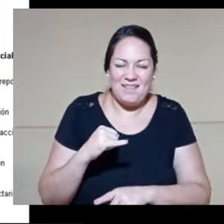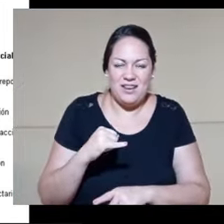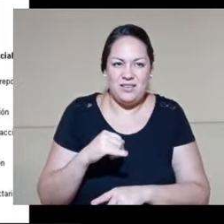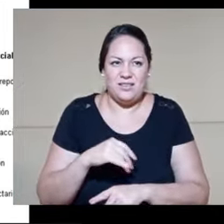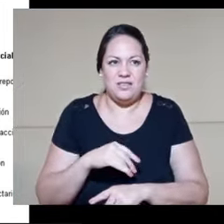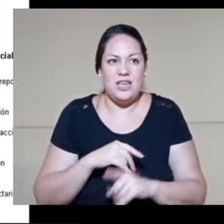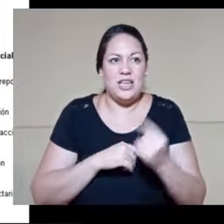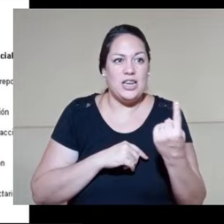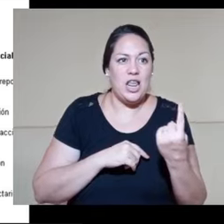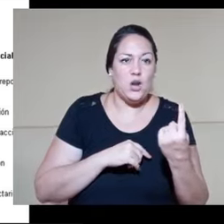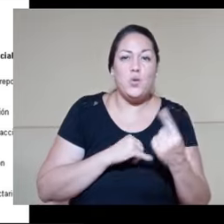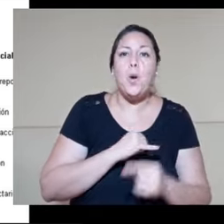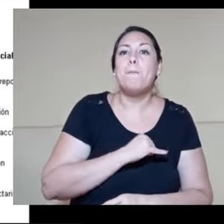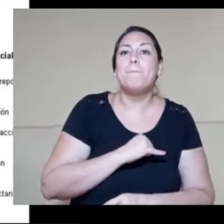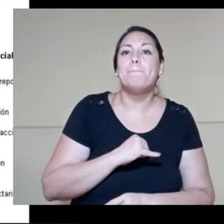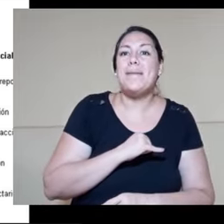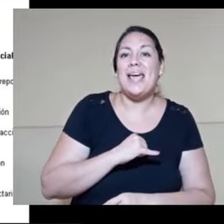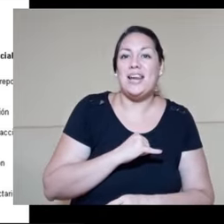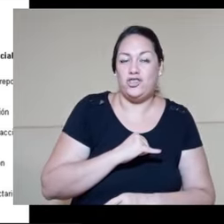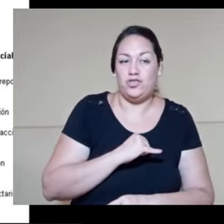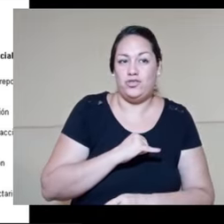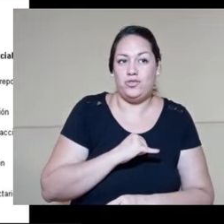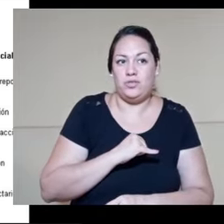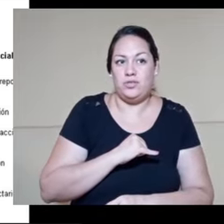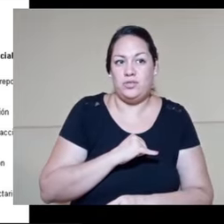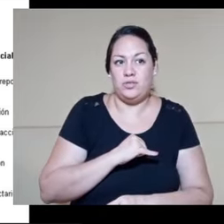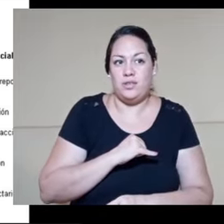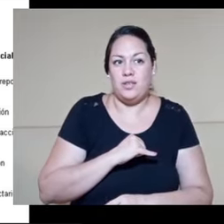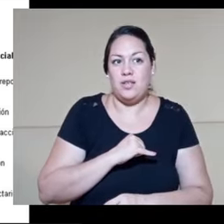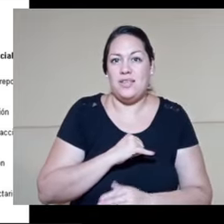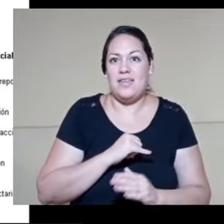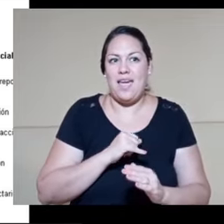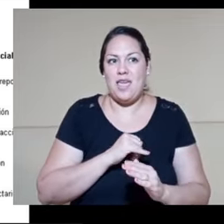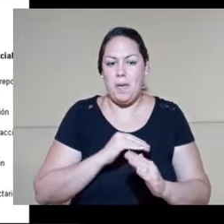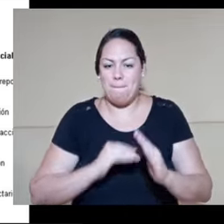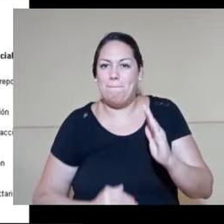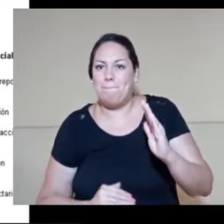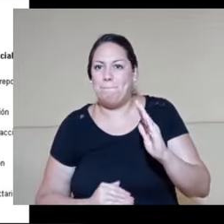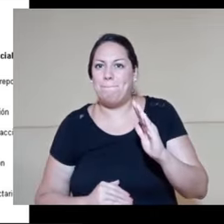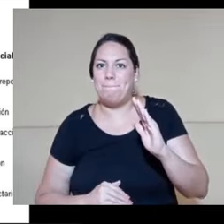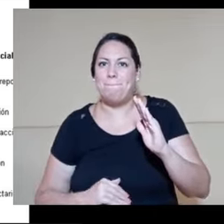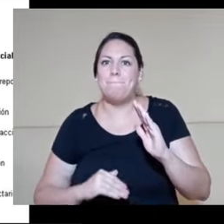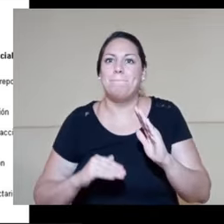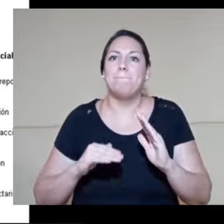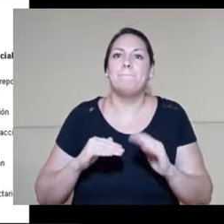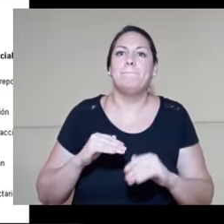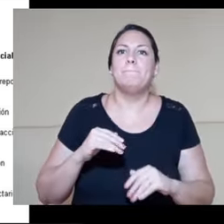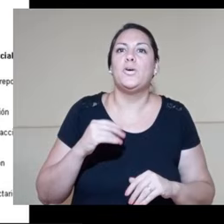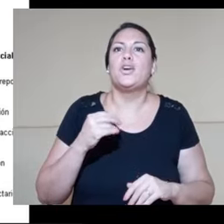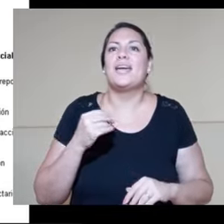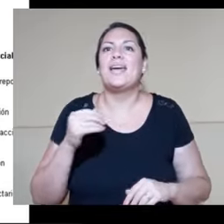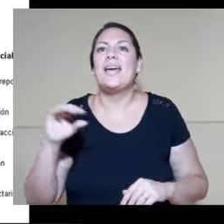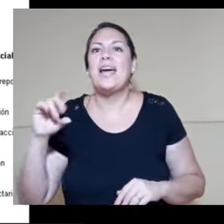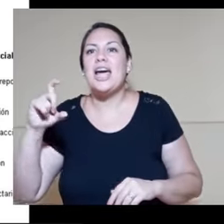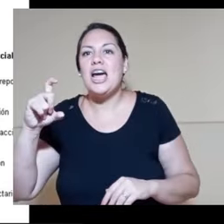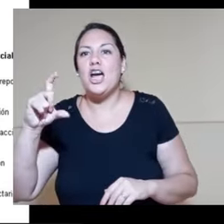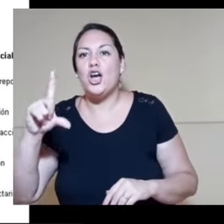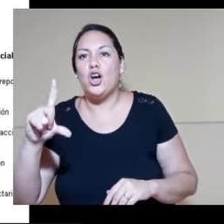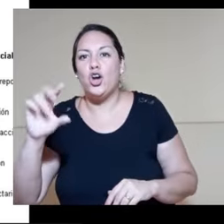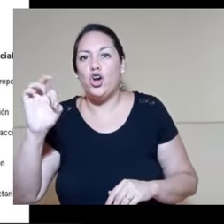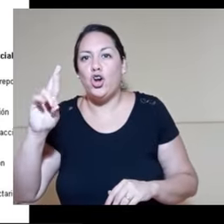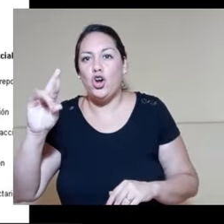acuerdan que acá era menos, en el 1 era menos, ¿sí? Y acá se va un poco más abajo. Eso es porque